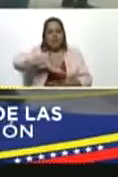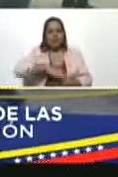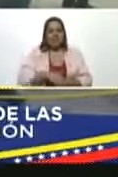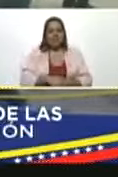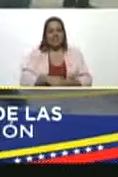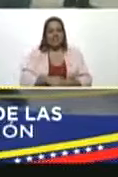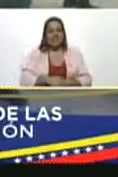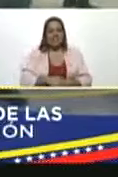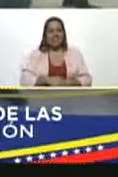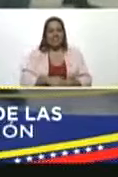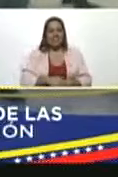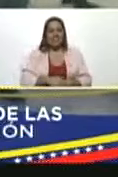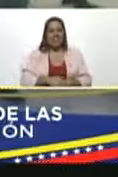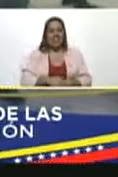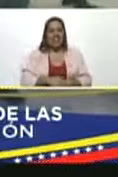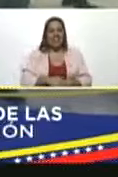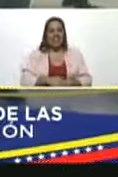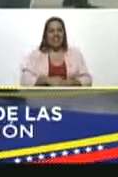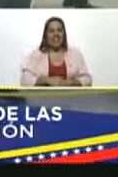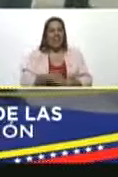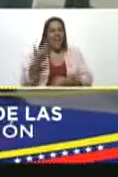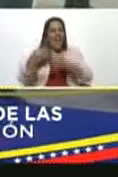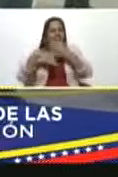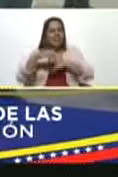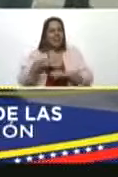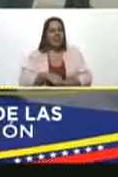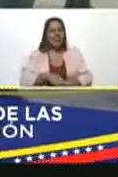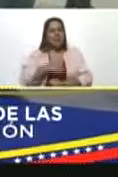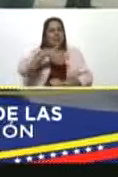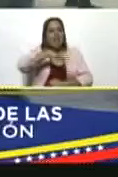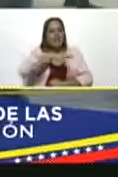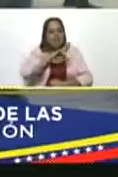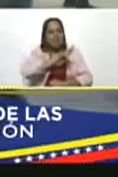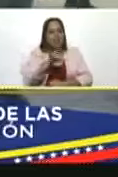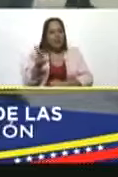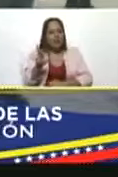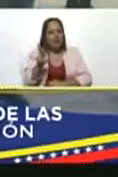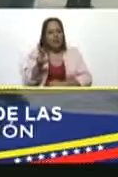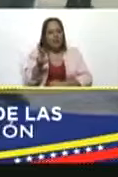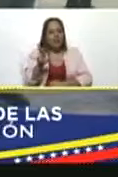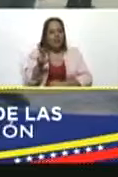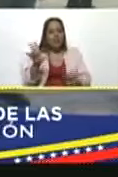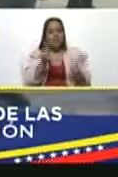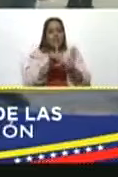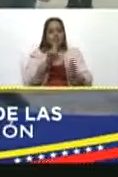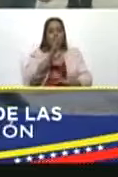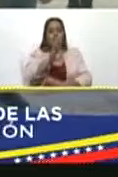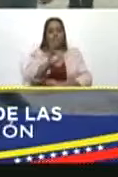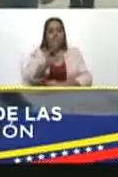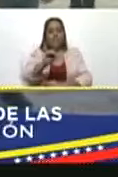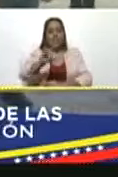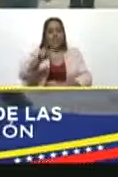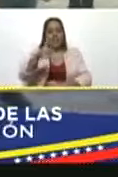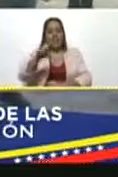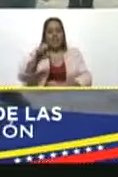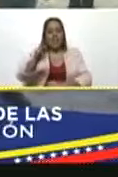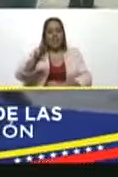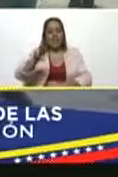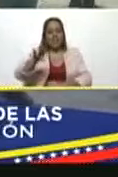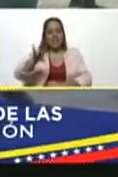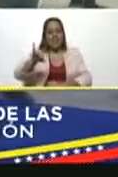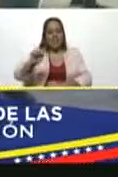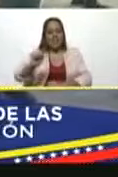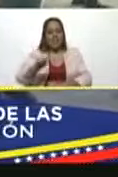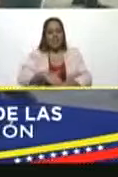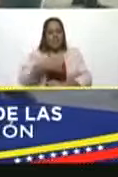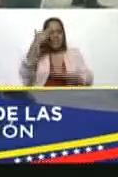del Bachiller Figueira, antigua Plaza República. Mi saludo a todos los maestros y maestras, y